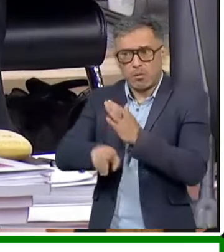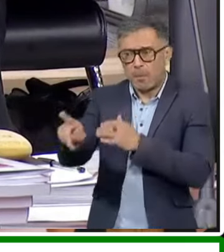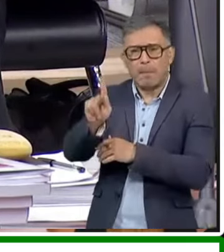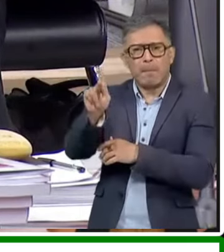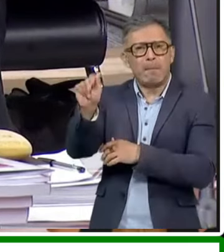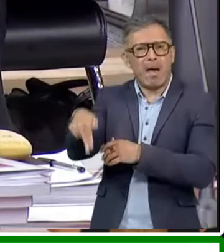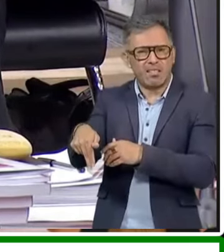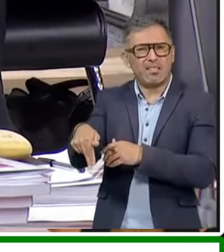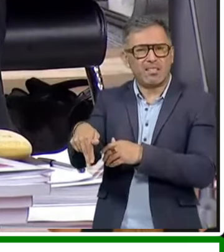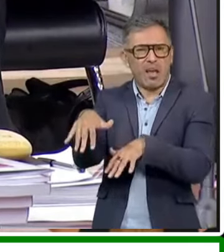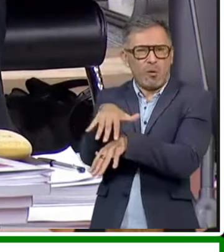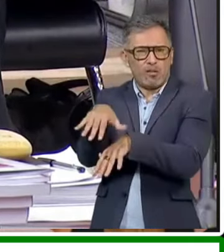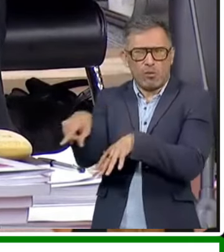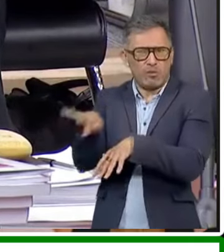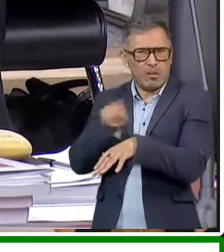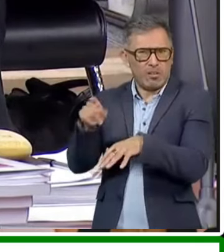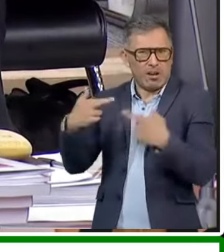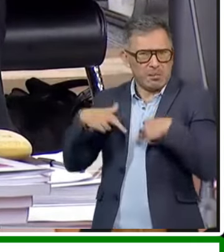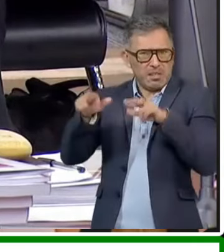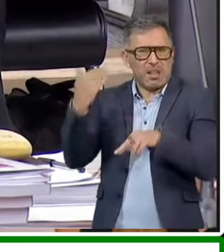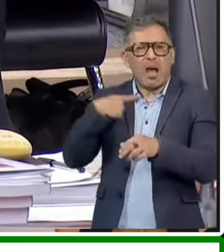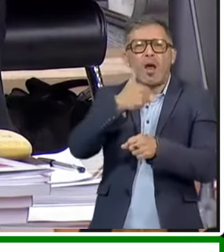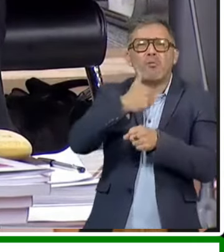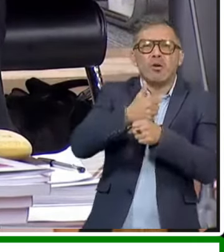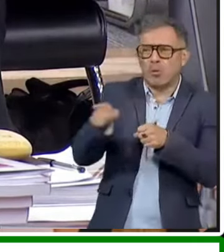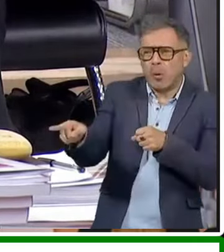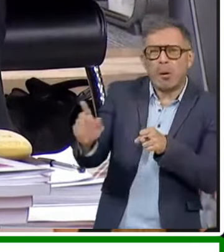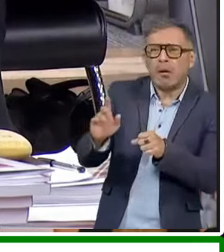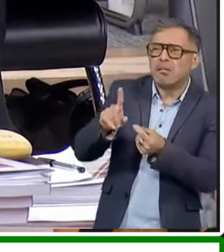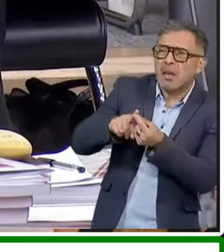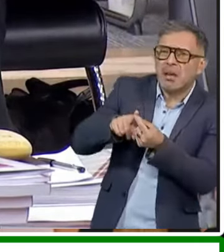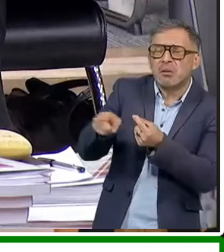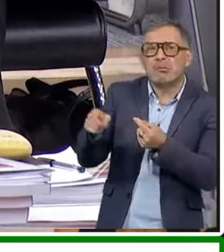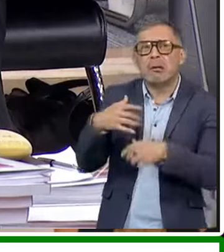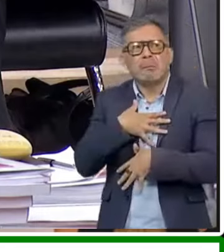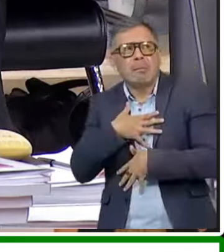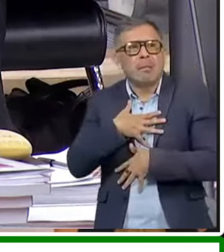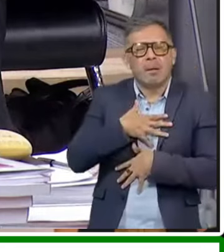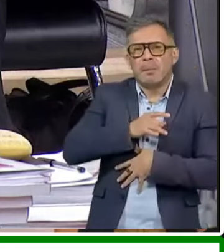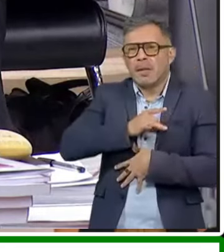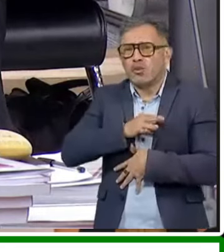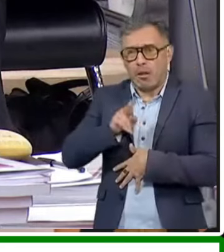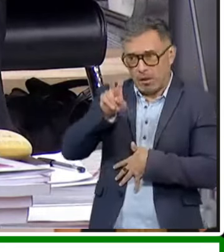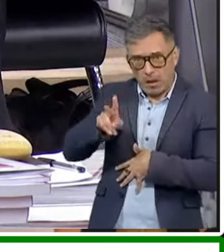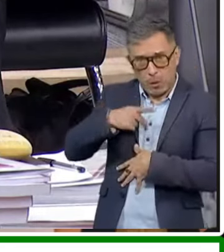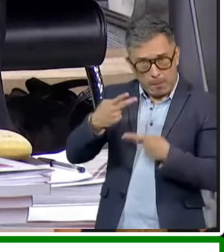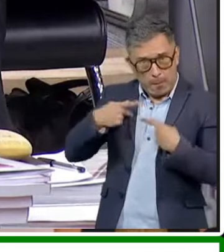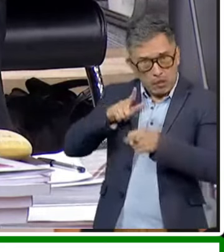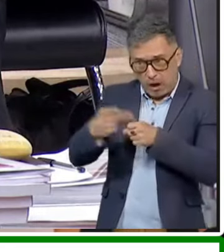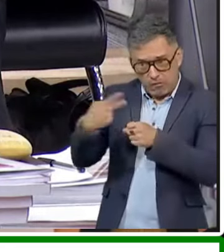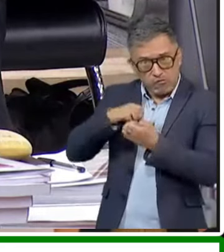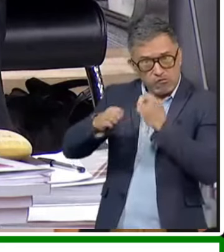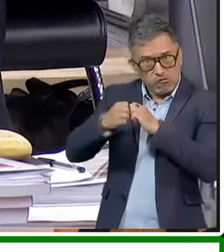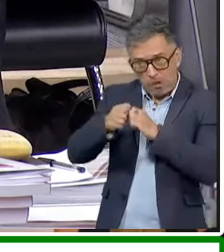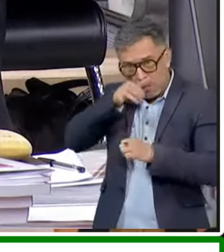no sé, como decía mi abuela, no sé quién sea ni en qué callejones espante, pero aunque lo supiera no me metería a un debate personal, porque aquí estamos en un